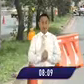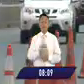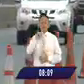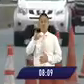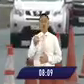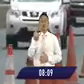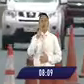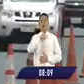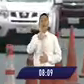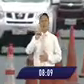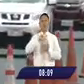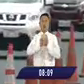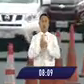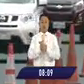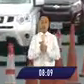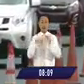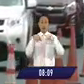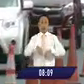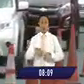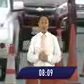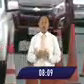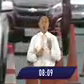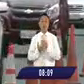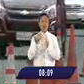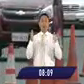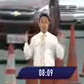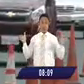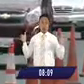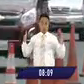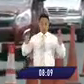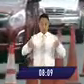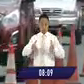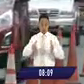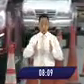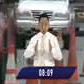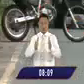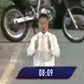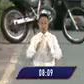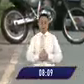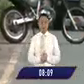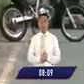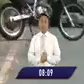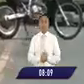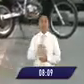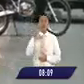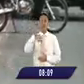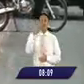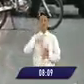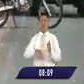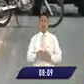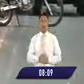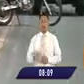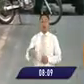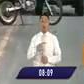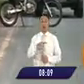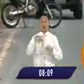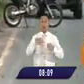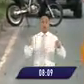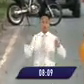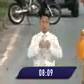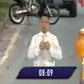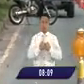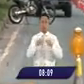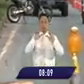este 30 de noviembre se implementará el dispositivo de pacificación vial permanente. El objetivo, disminuir los siniestros